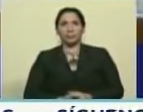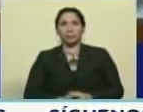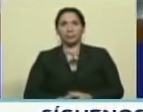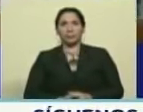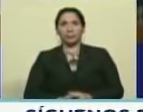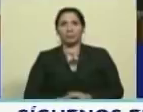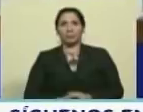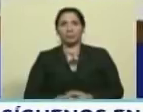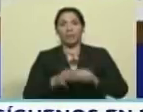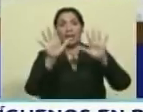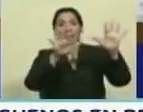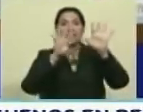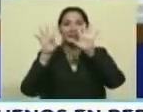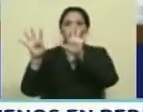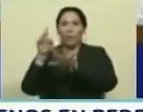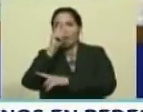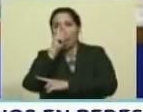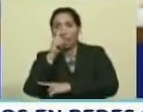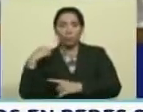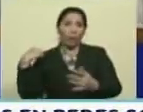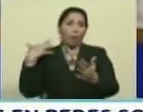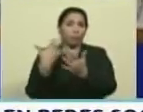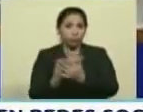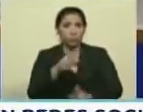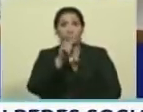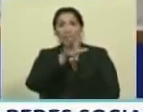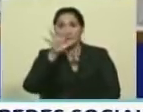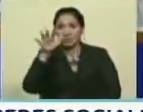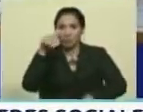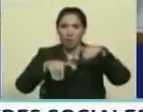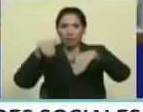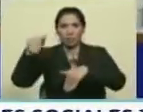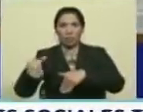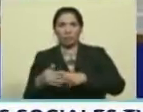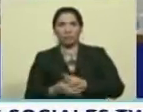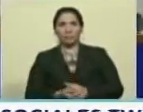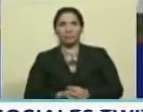En 19 años. 25 elecciones.